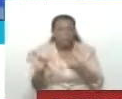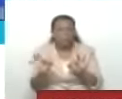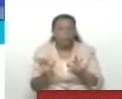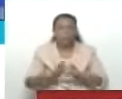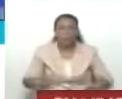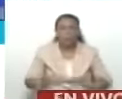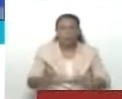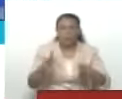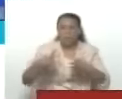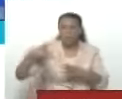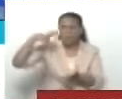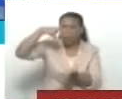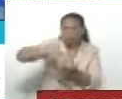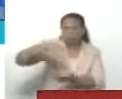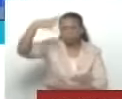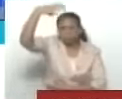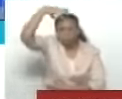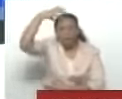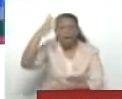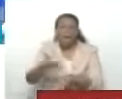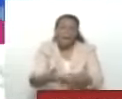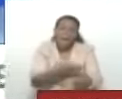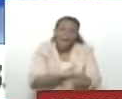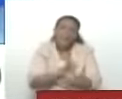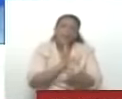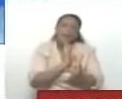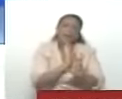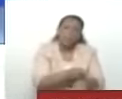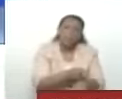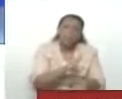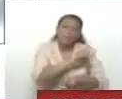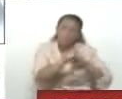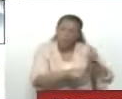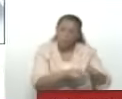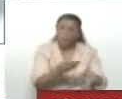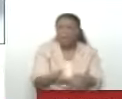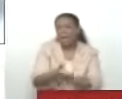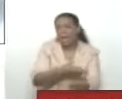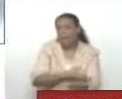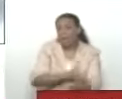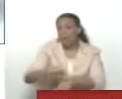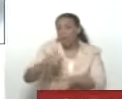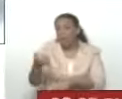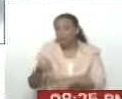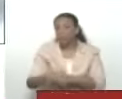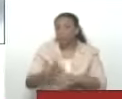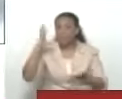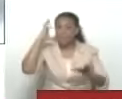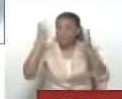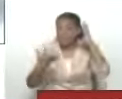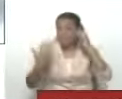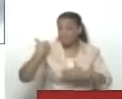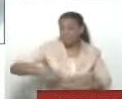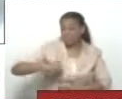un imperio, digamos? Antes de contestarte esto, te comento lo siguiente. El otro es Milei.